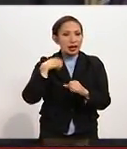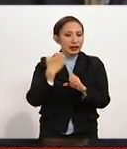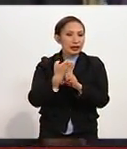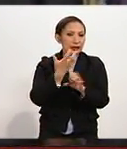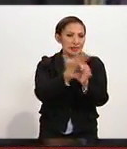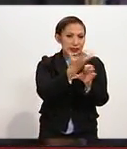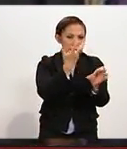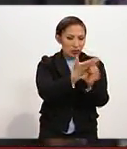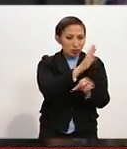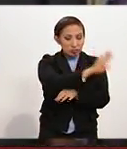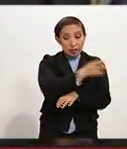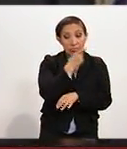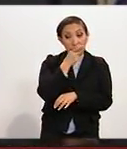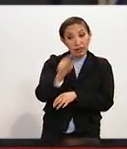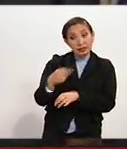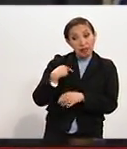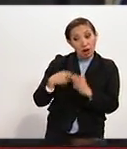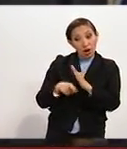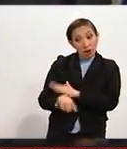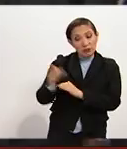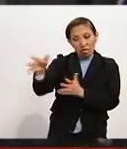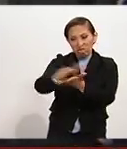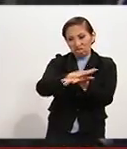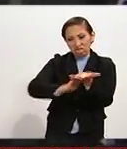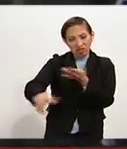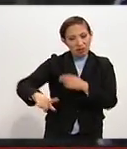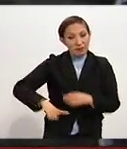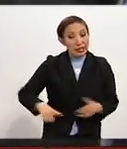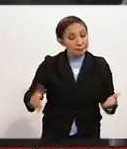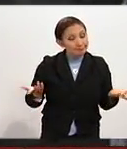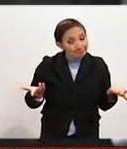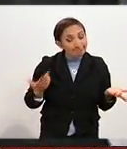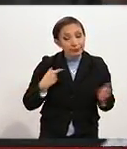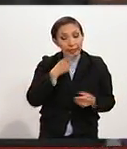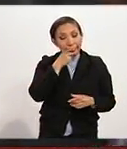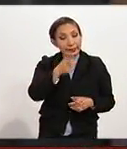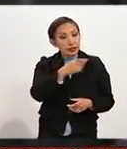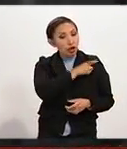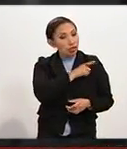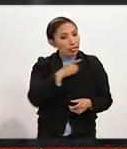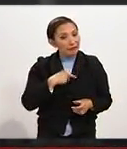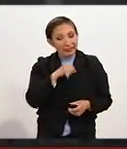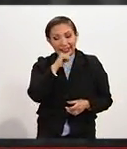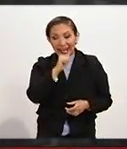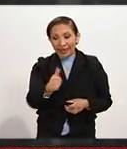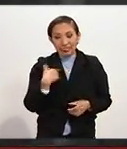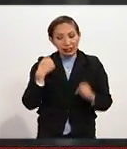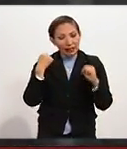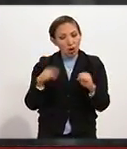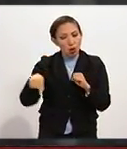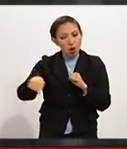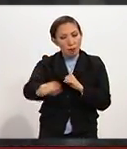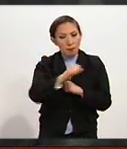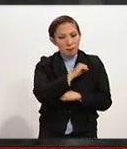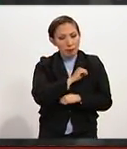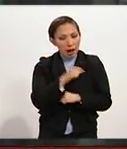norteamericano John Kerry advirtió que la corrupción destruye estados. Subrayó que no debe haber ningún puerto seguro para este